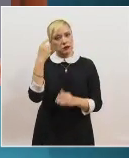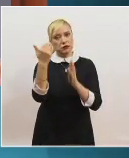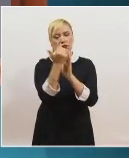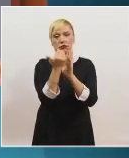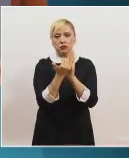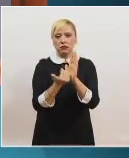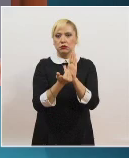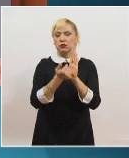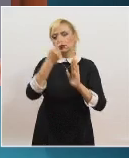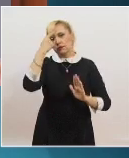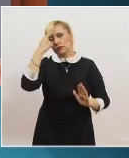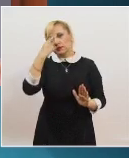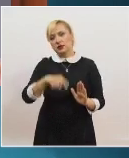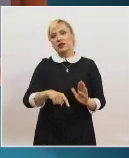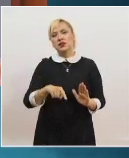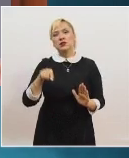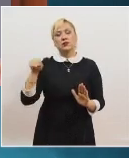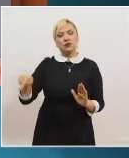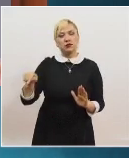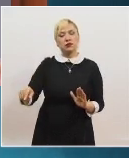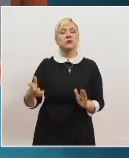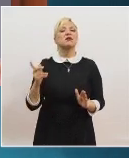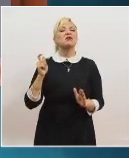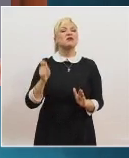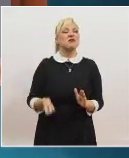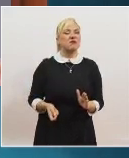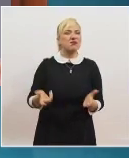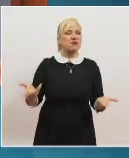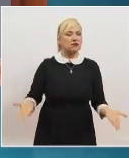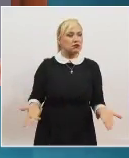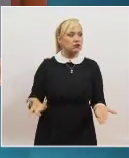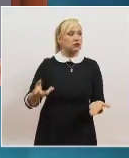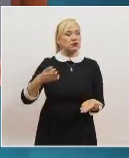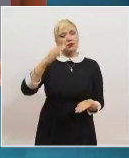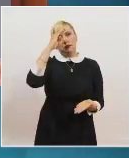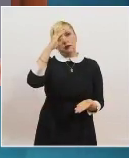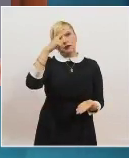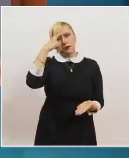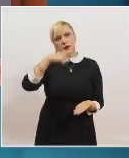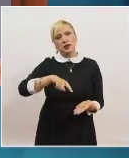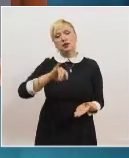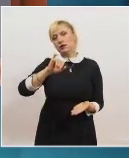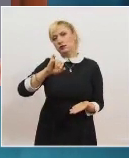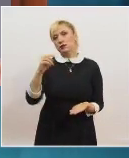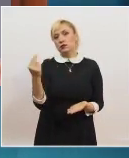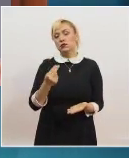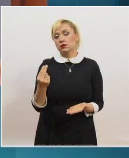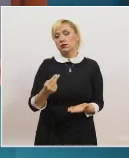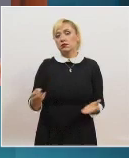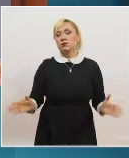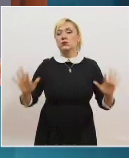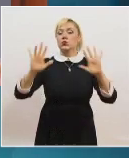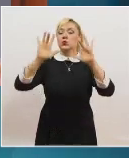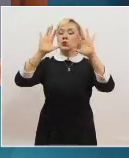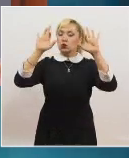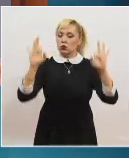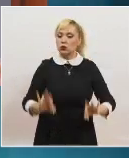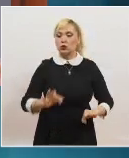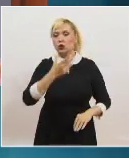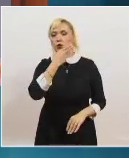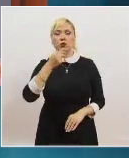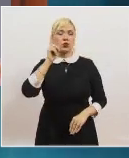órganos que la componen, los que se consideren para constituir la paridad de